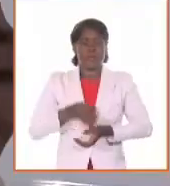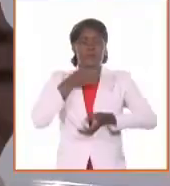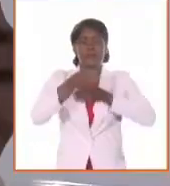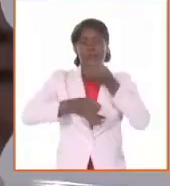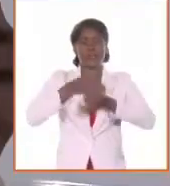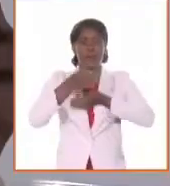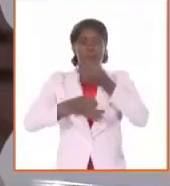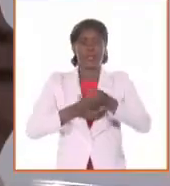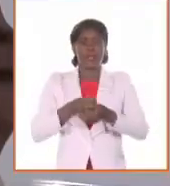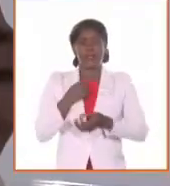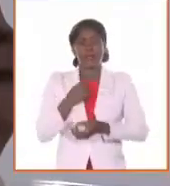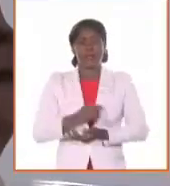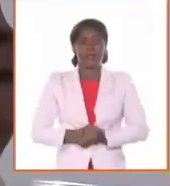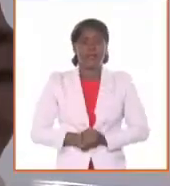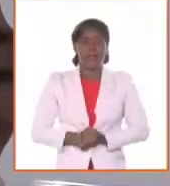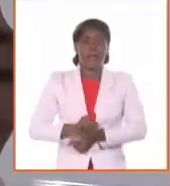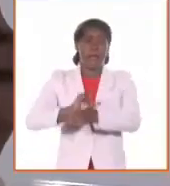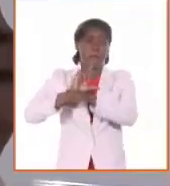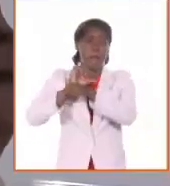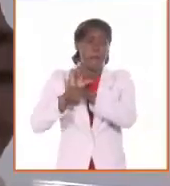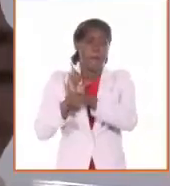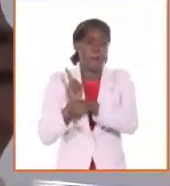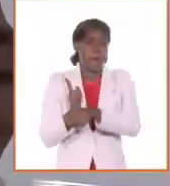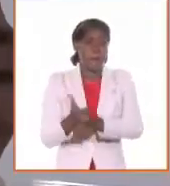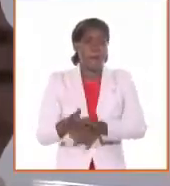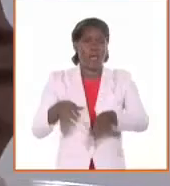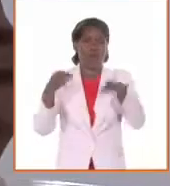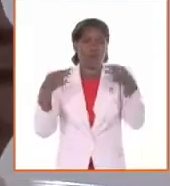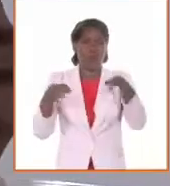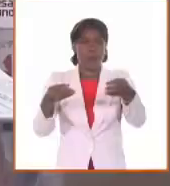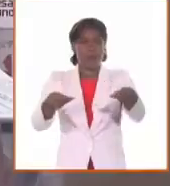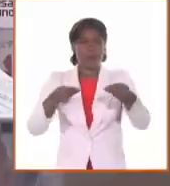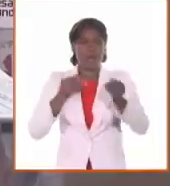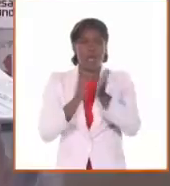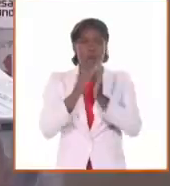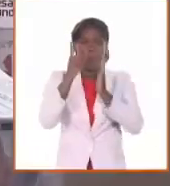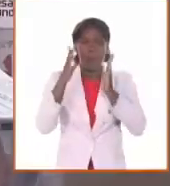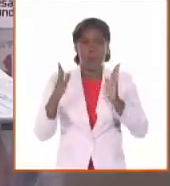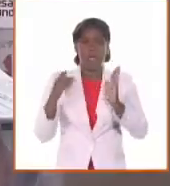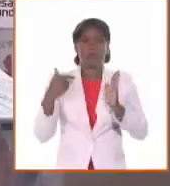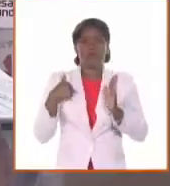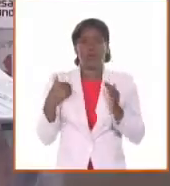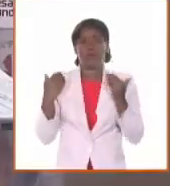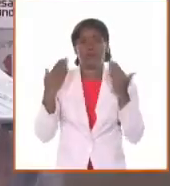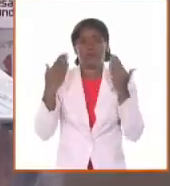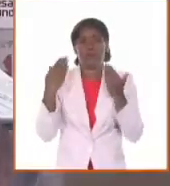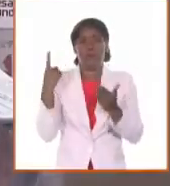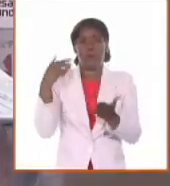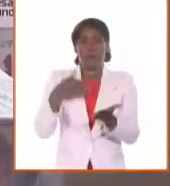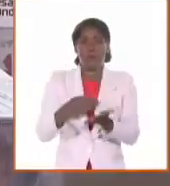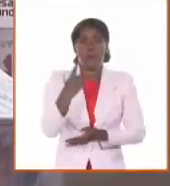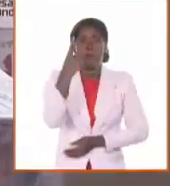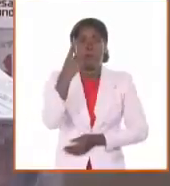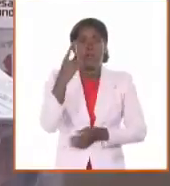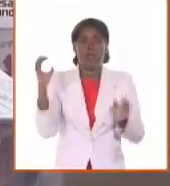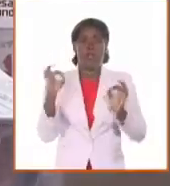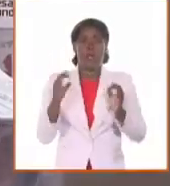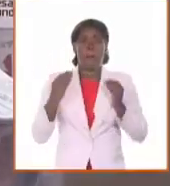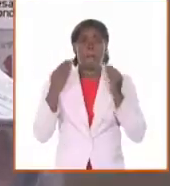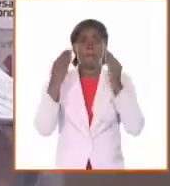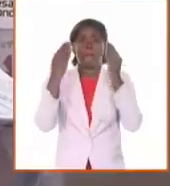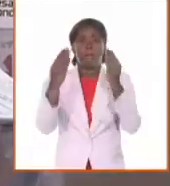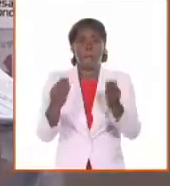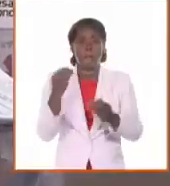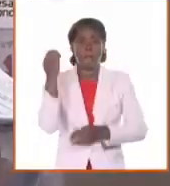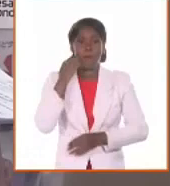demoras en las gestiones Es decir de que los documentos tienen un plazo para entregarse y no pasa que se entreguen eso en esos plazos que